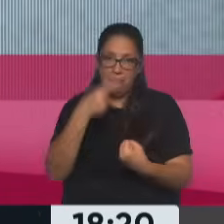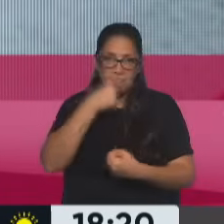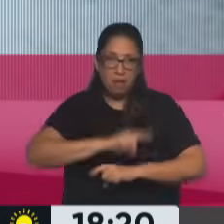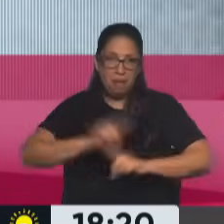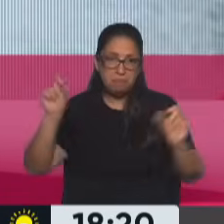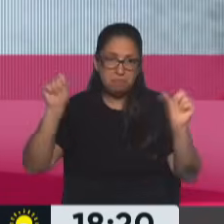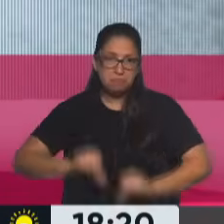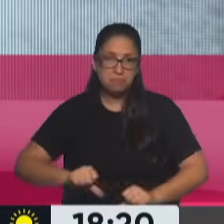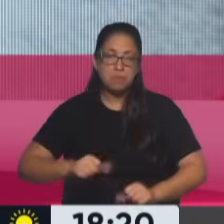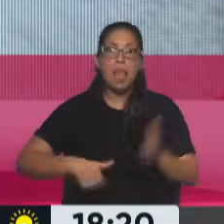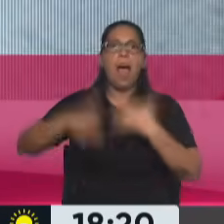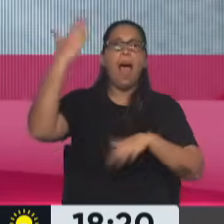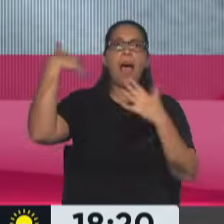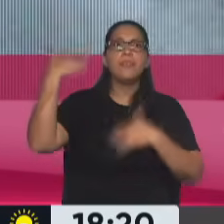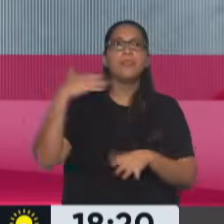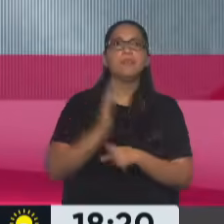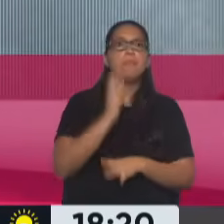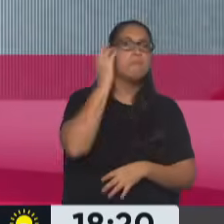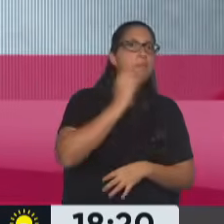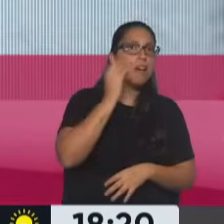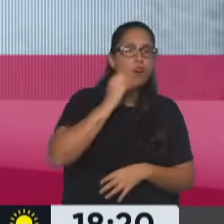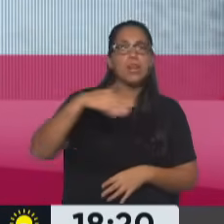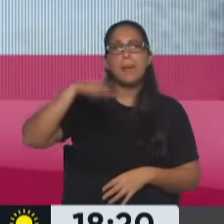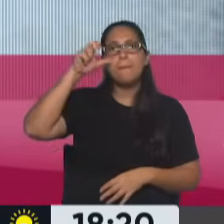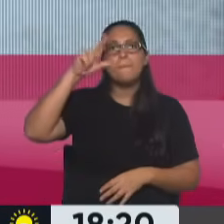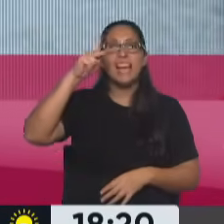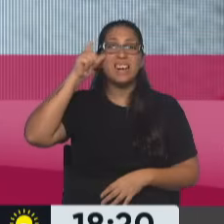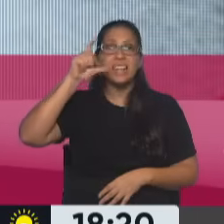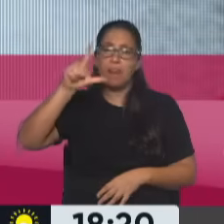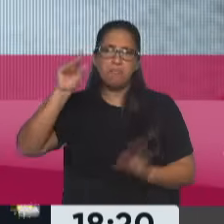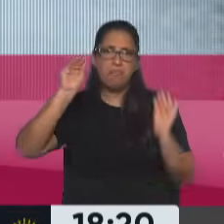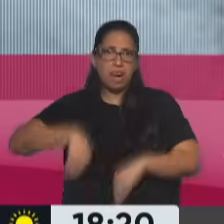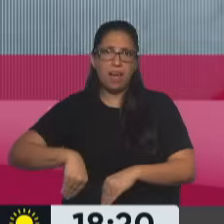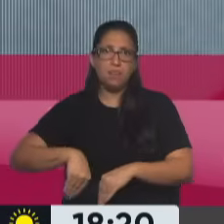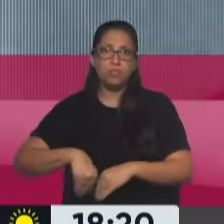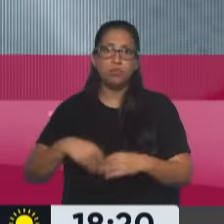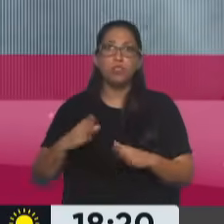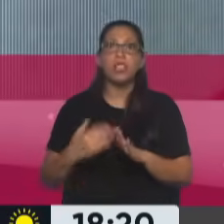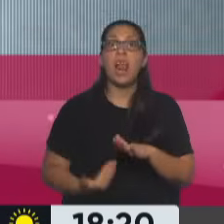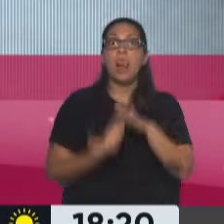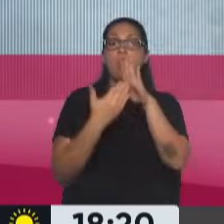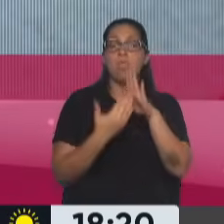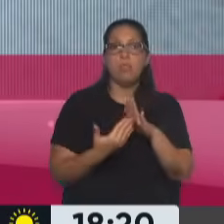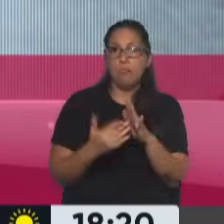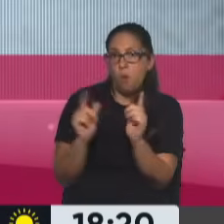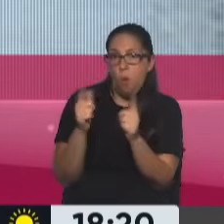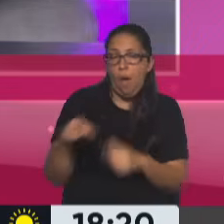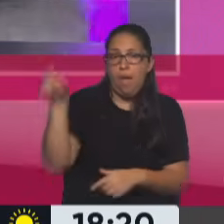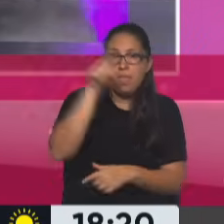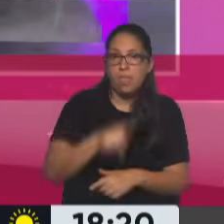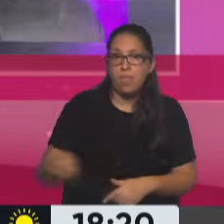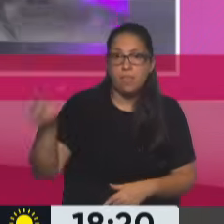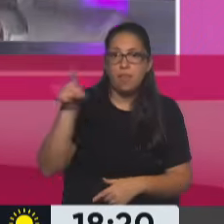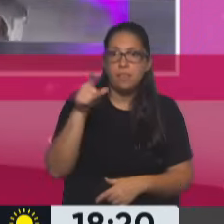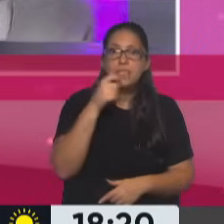momento representaban Macron y Merkel nunca llegó a nada. Y esto realmente llegó a un momento en un mundo donde